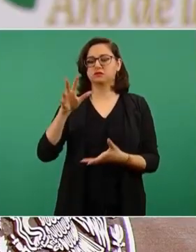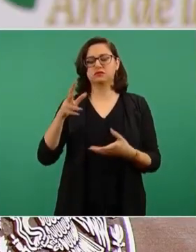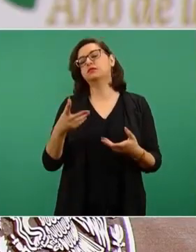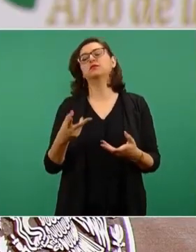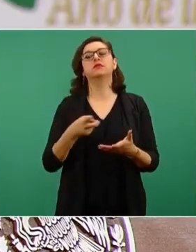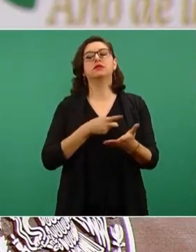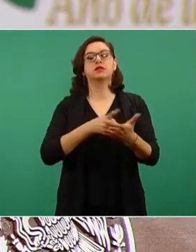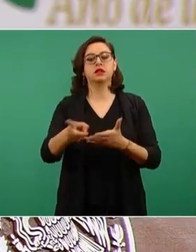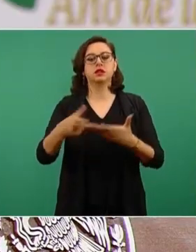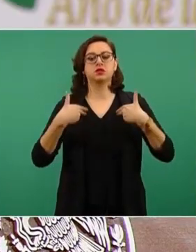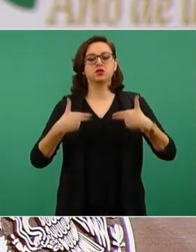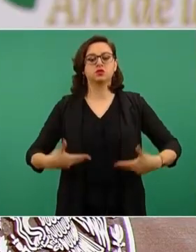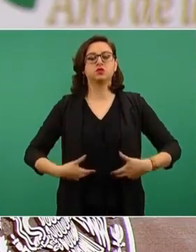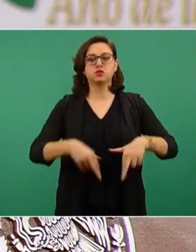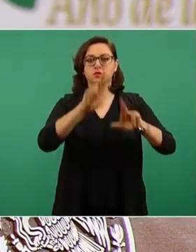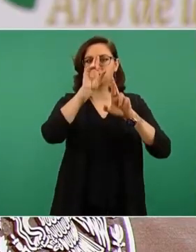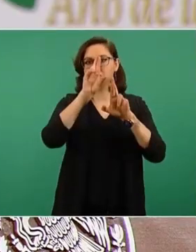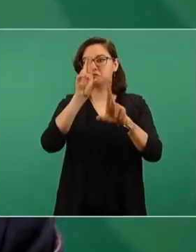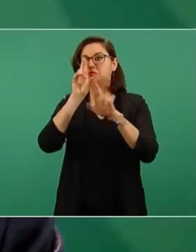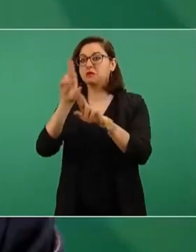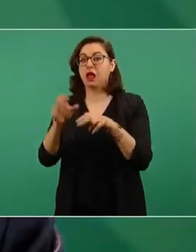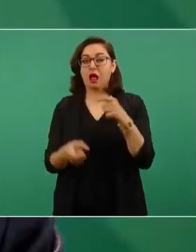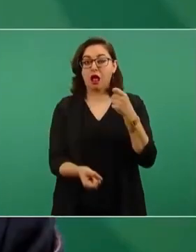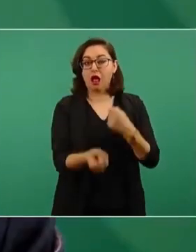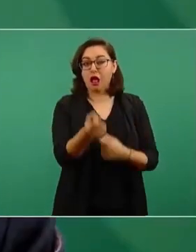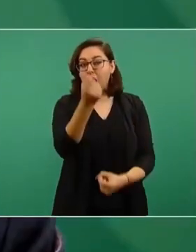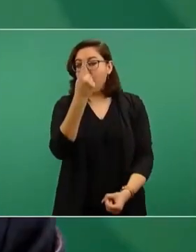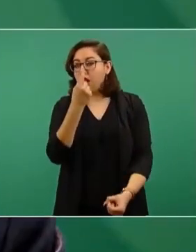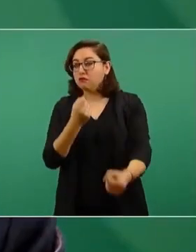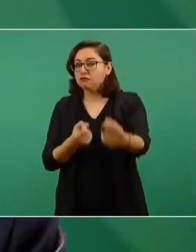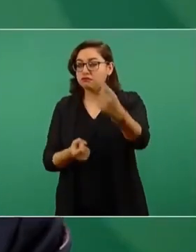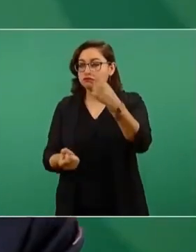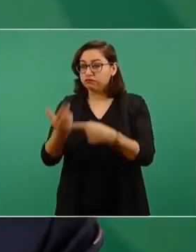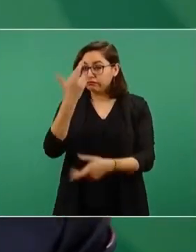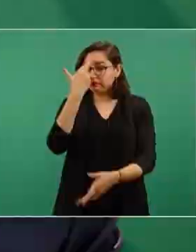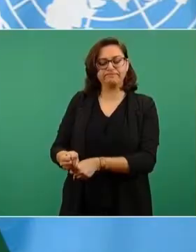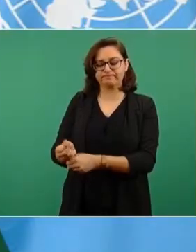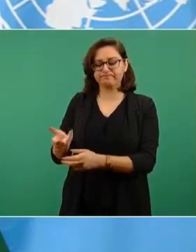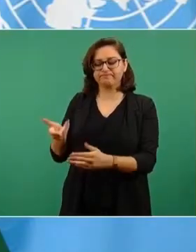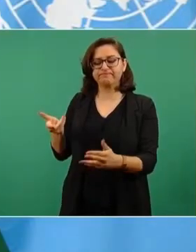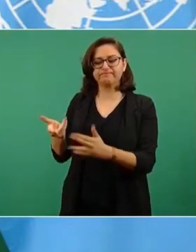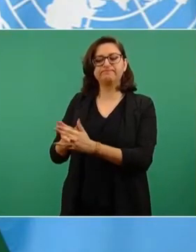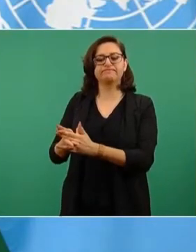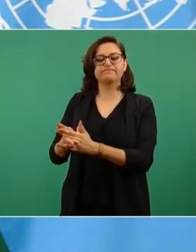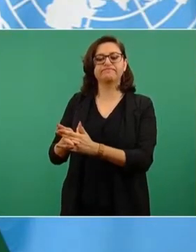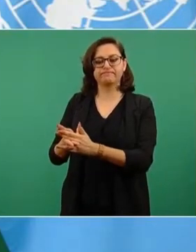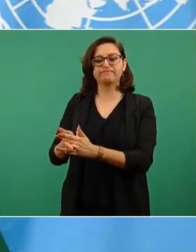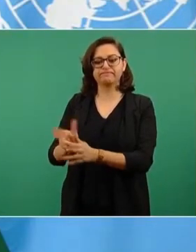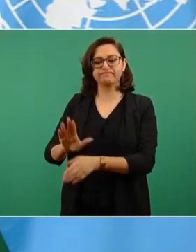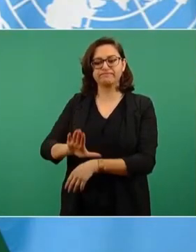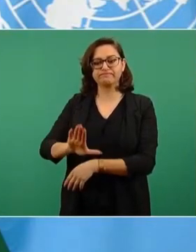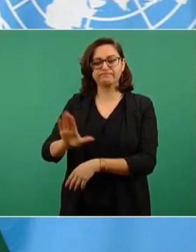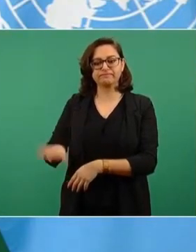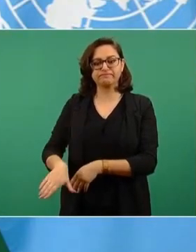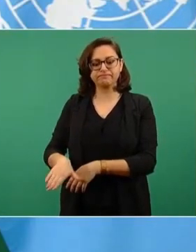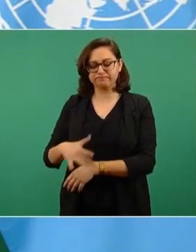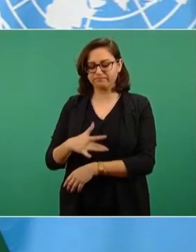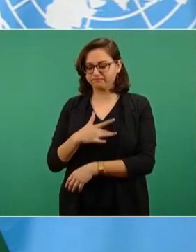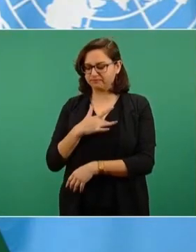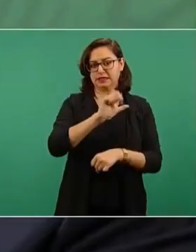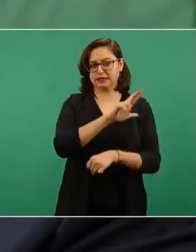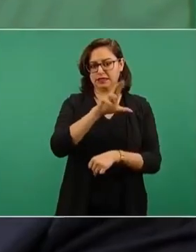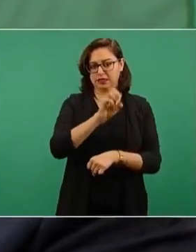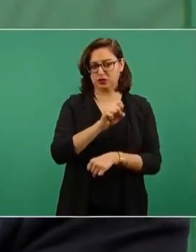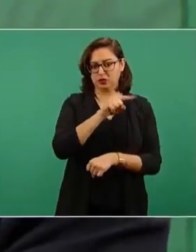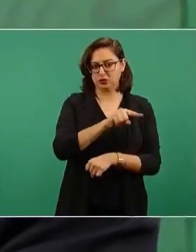mandatario del país azteca describió el hecho como uno asesinato y dijo que todo el peso de la ley caerá sobre los responsables